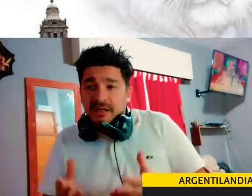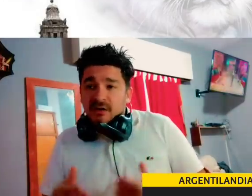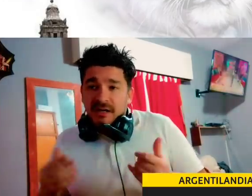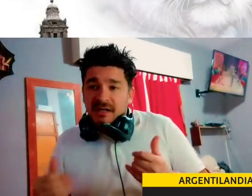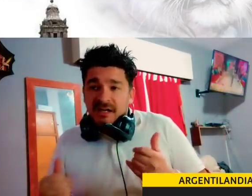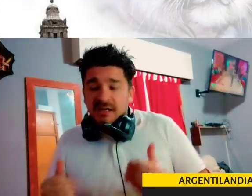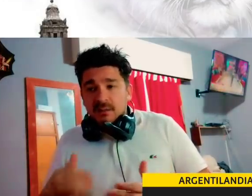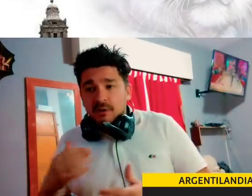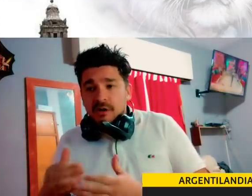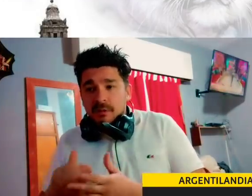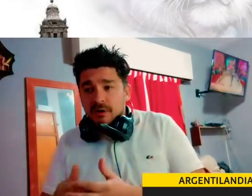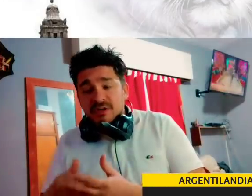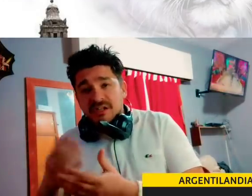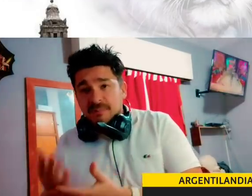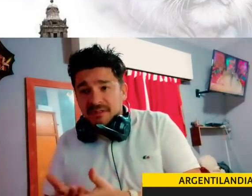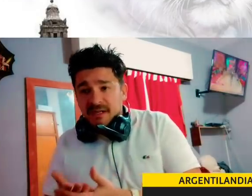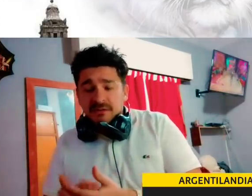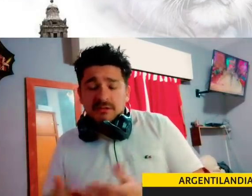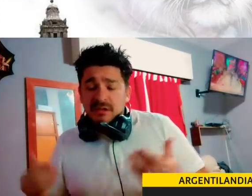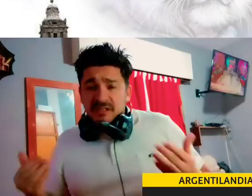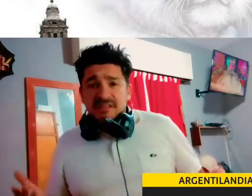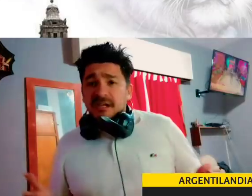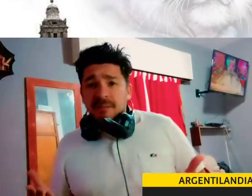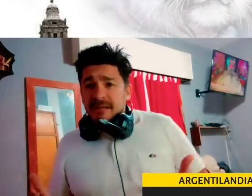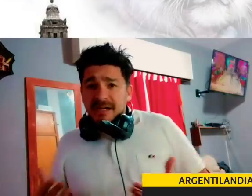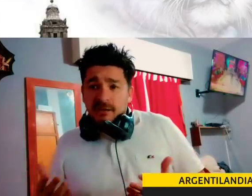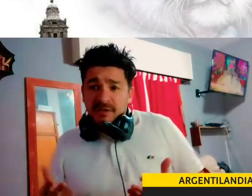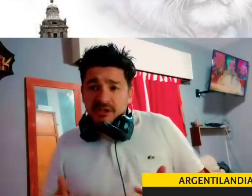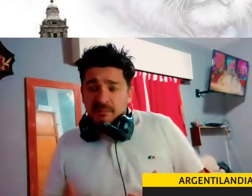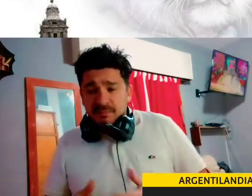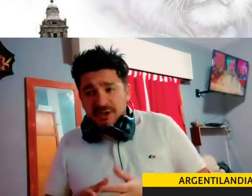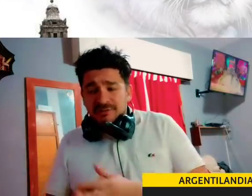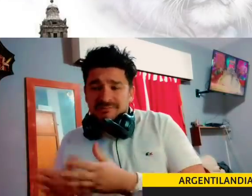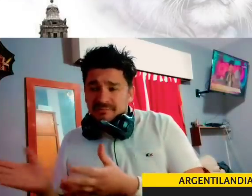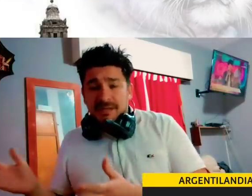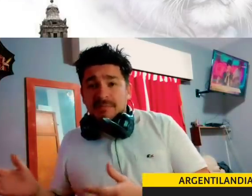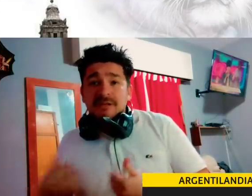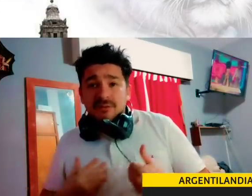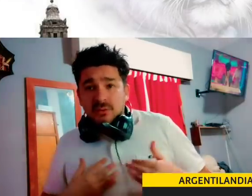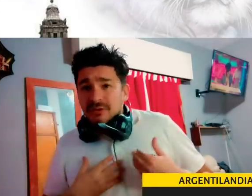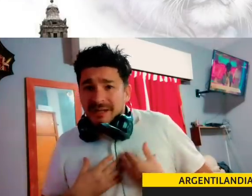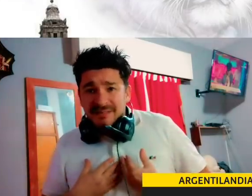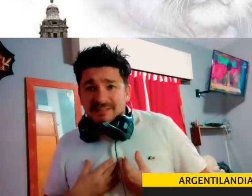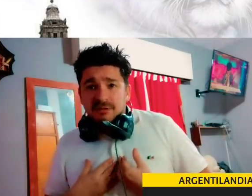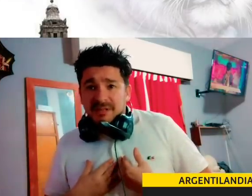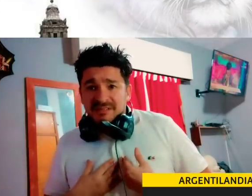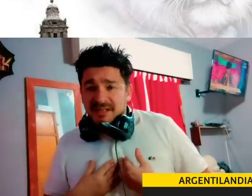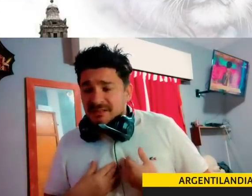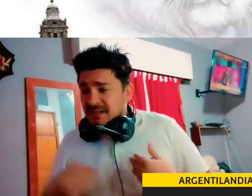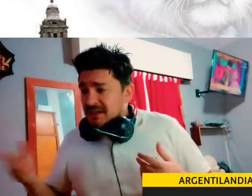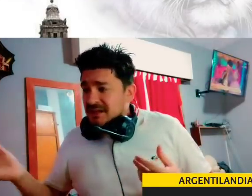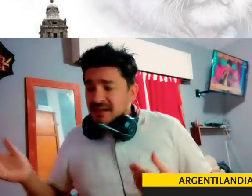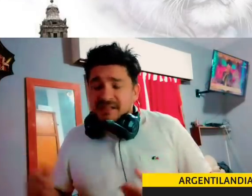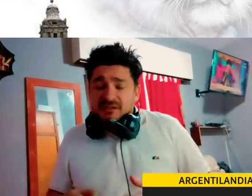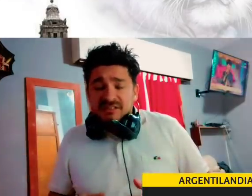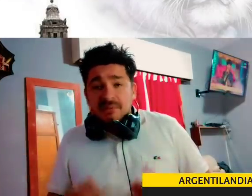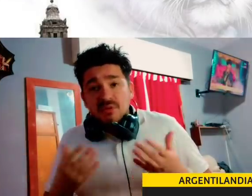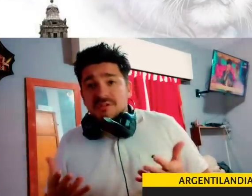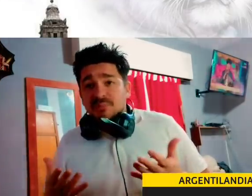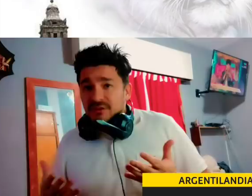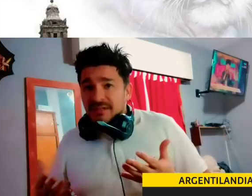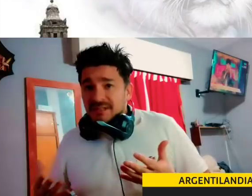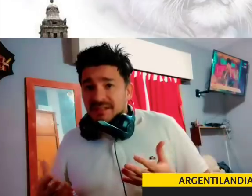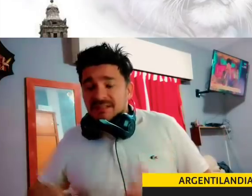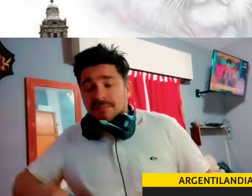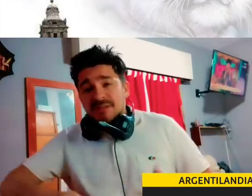la gente que no lo valora, ojalá que poco a poco vaya despertando. Se respeta cada opinión. Pero para mí, un grandísimo presidente. Esta